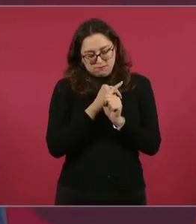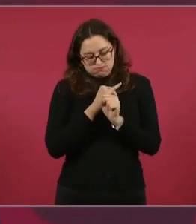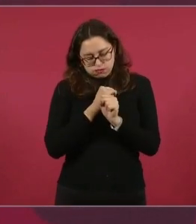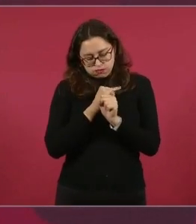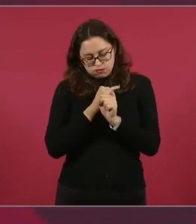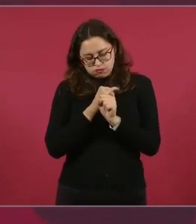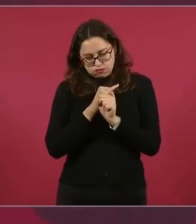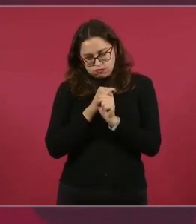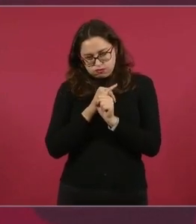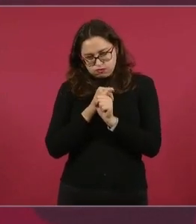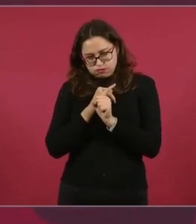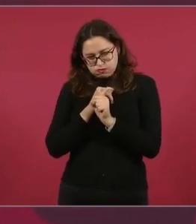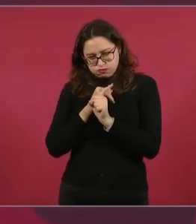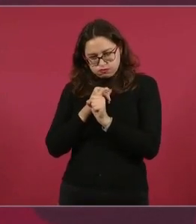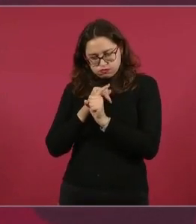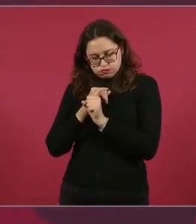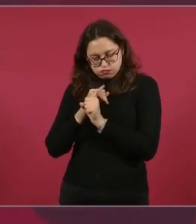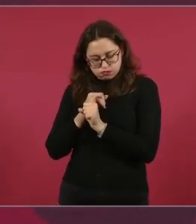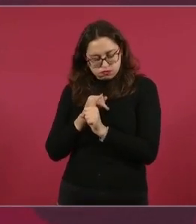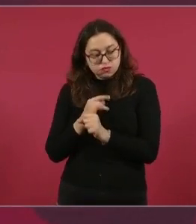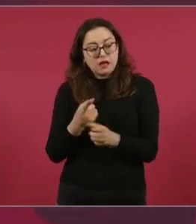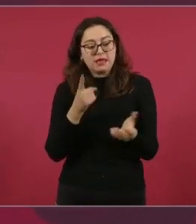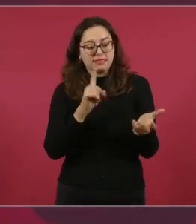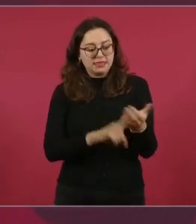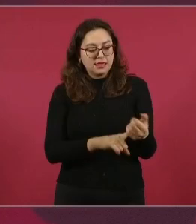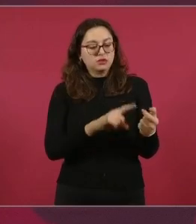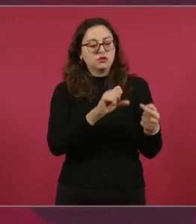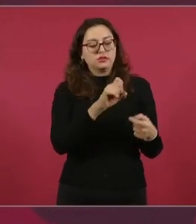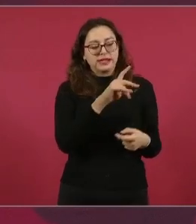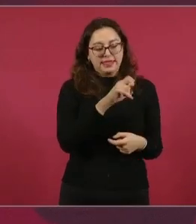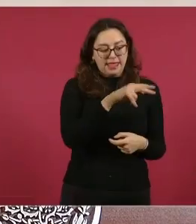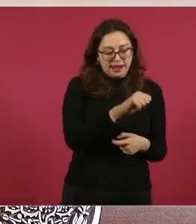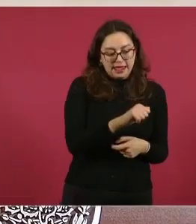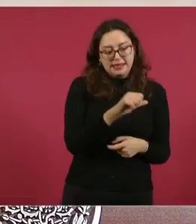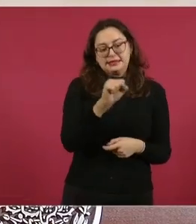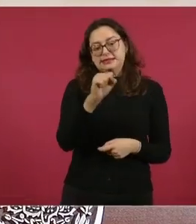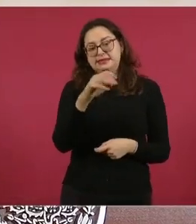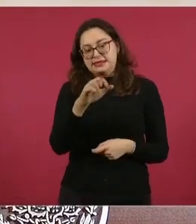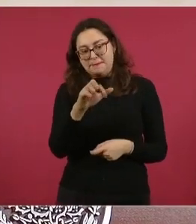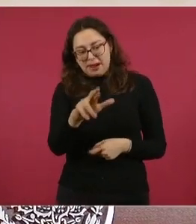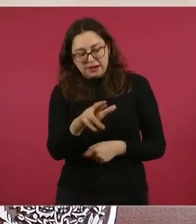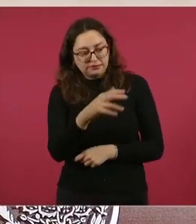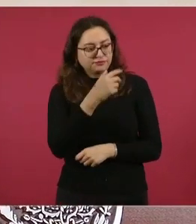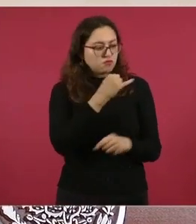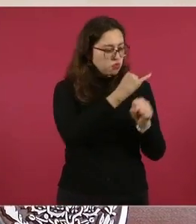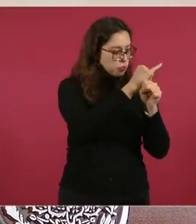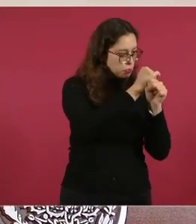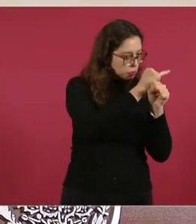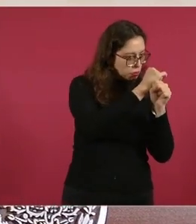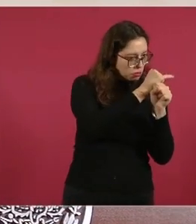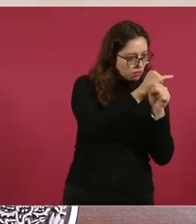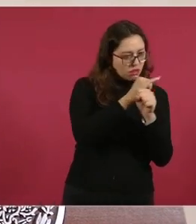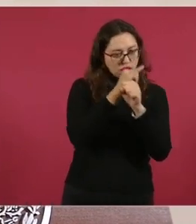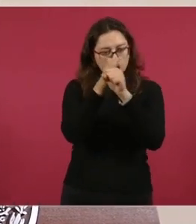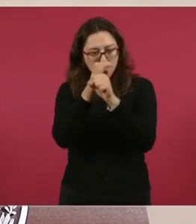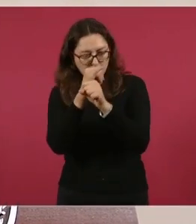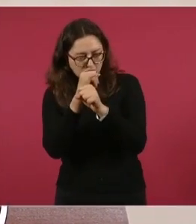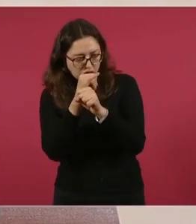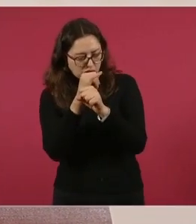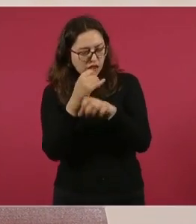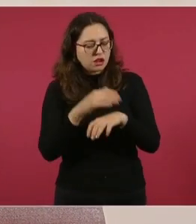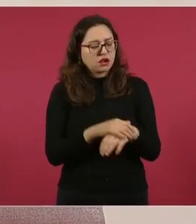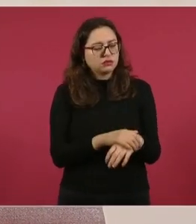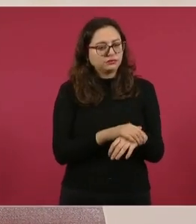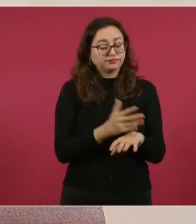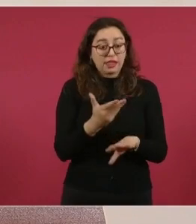en Marina y en Defensa. los anteriores secretarios de Marina y de